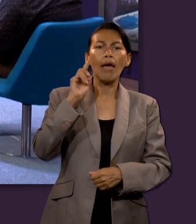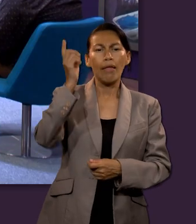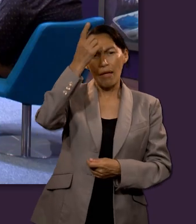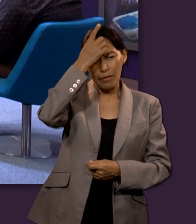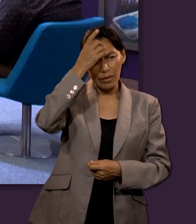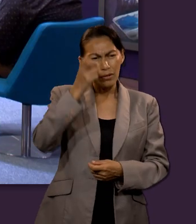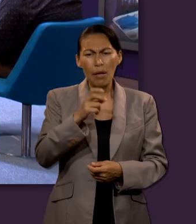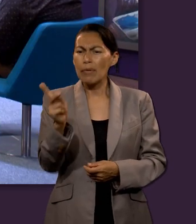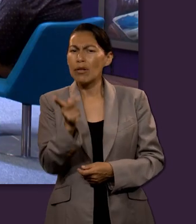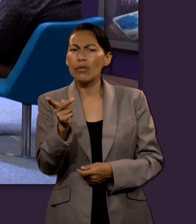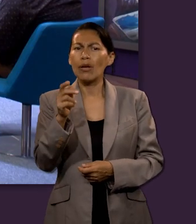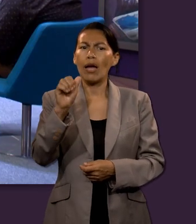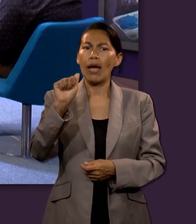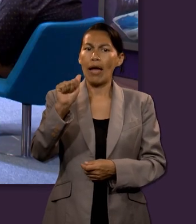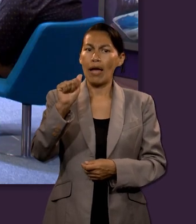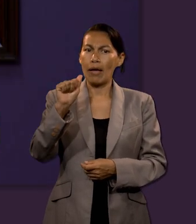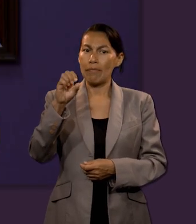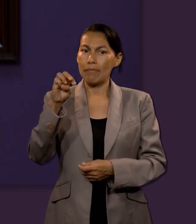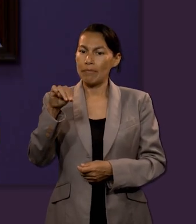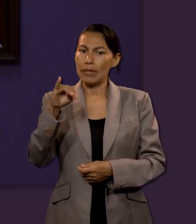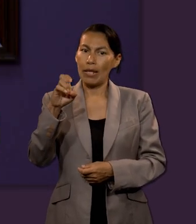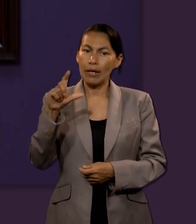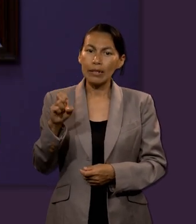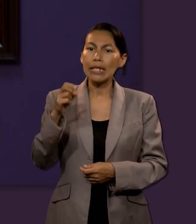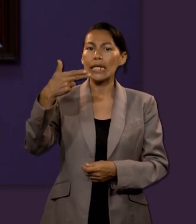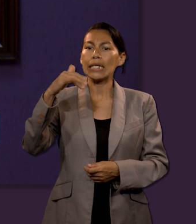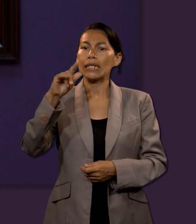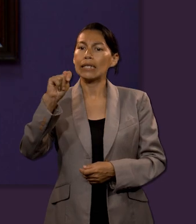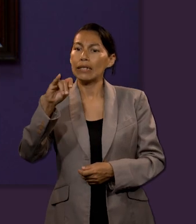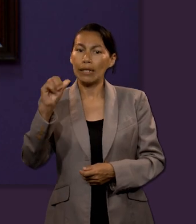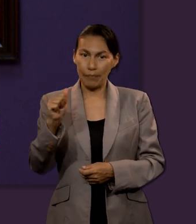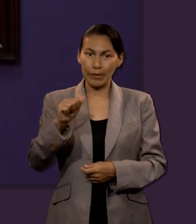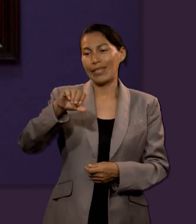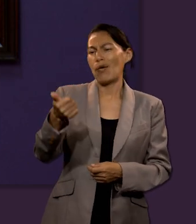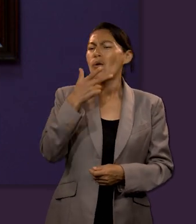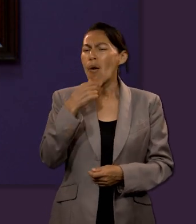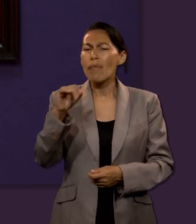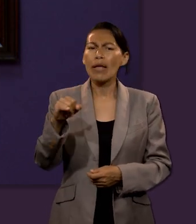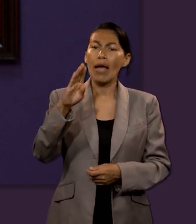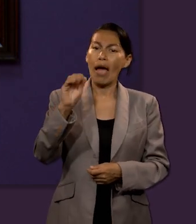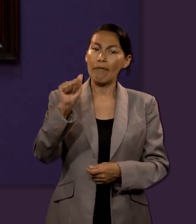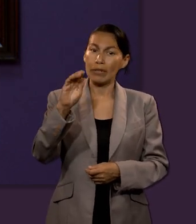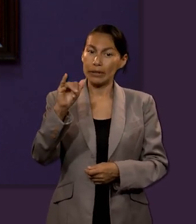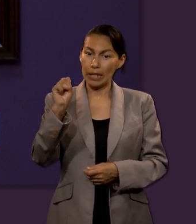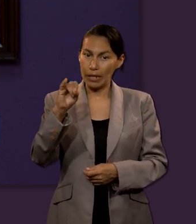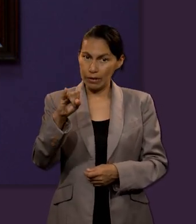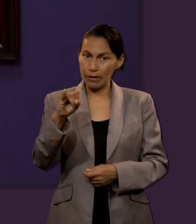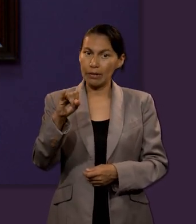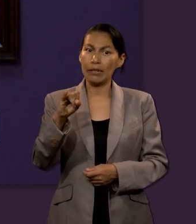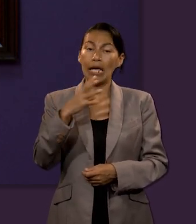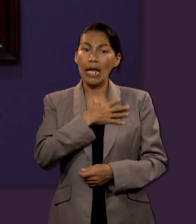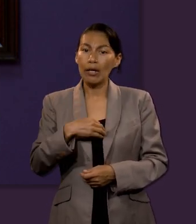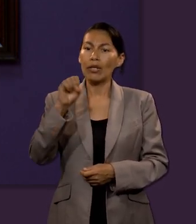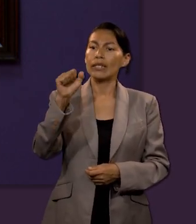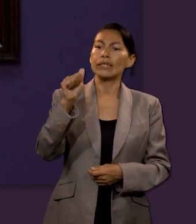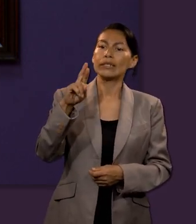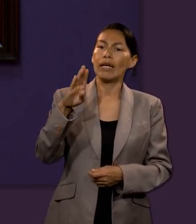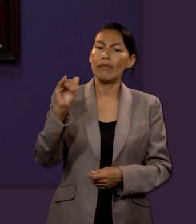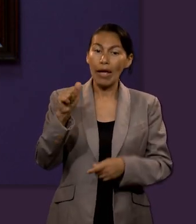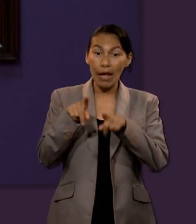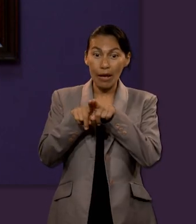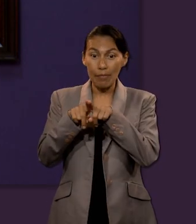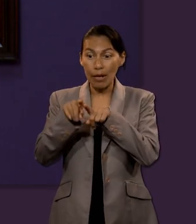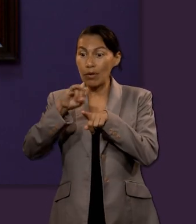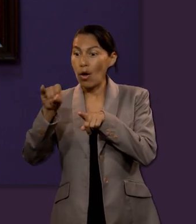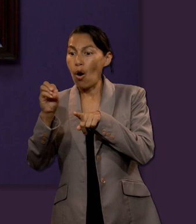entonces le pregunto a emelec el y titans y avishai hijo de serbia hermano de juan quien quiere venir conmigo al campamento del